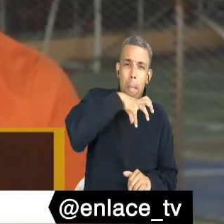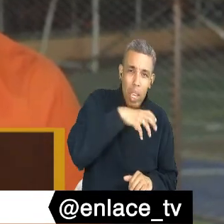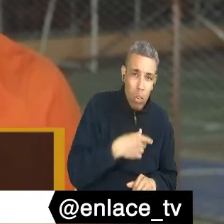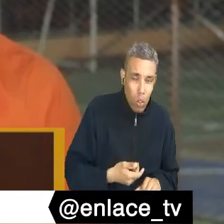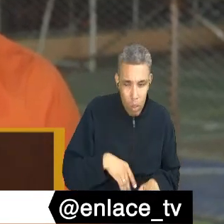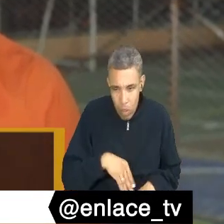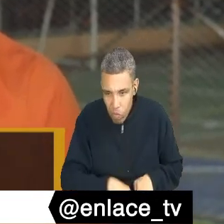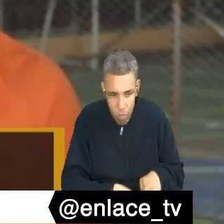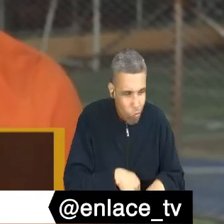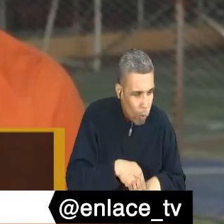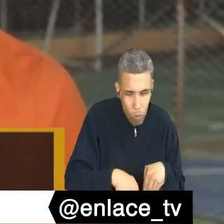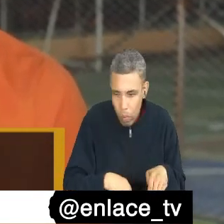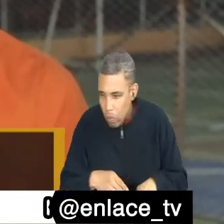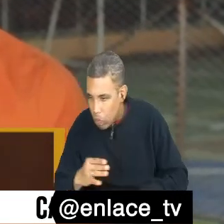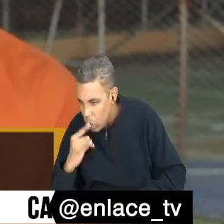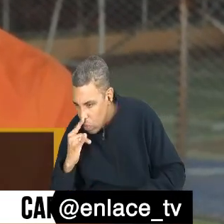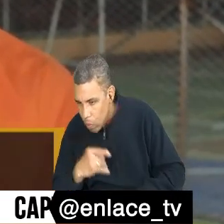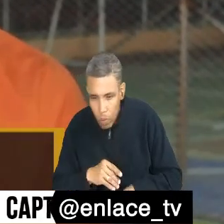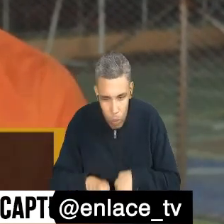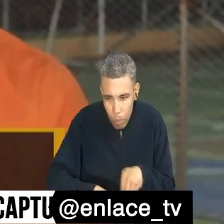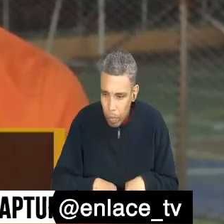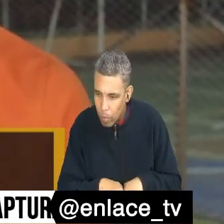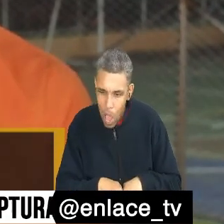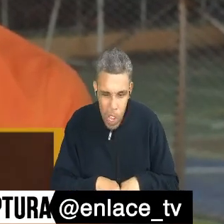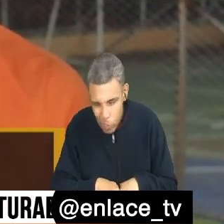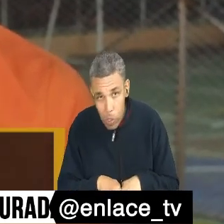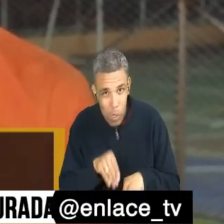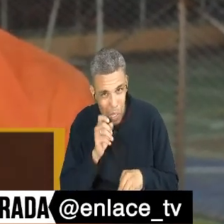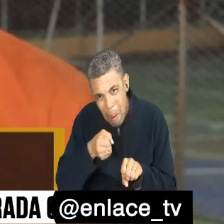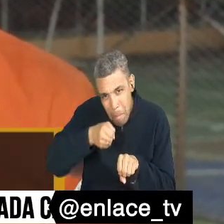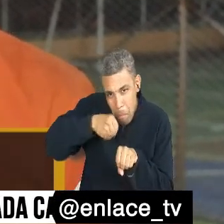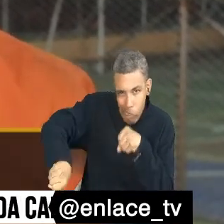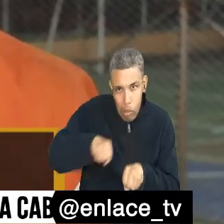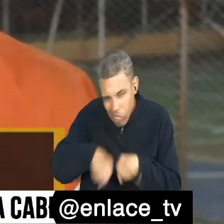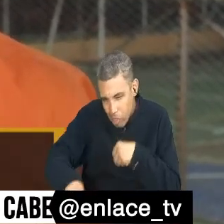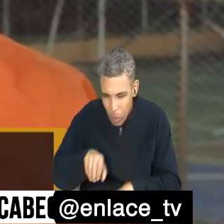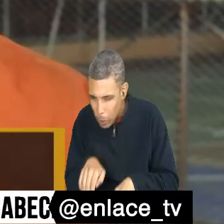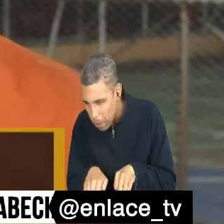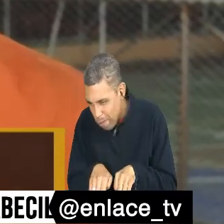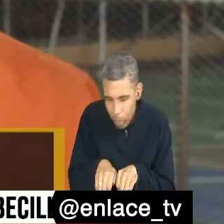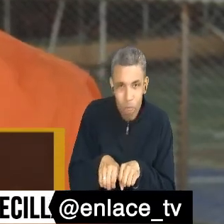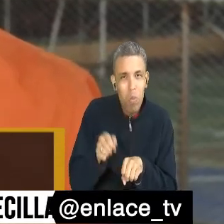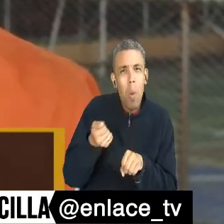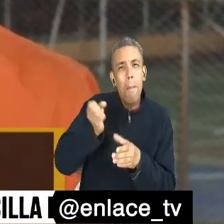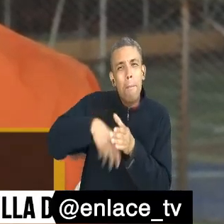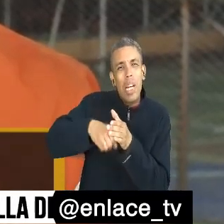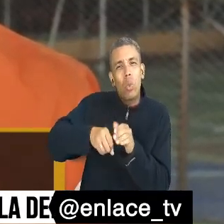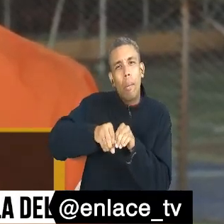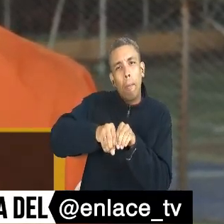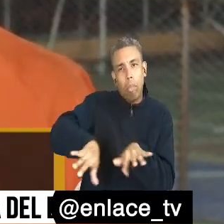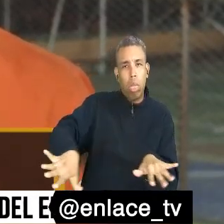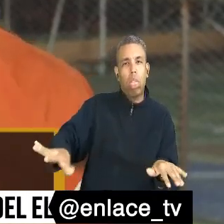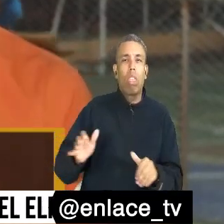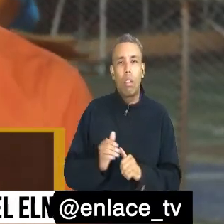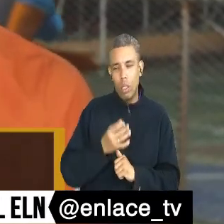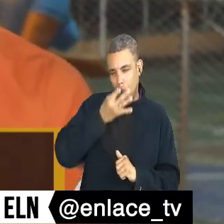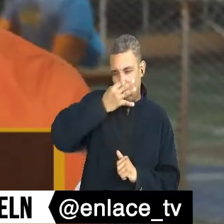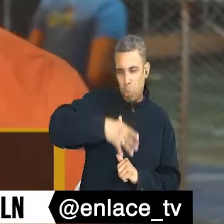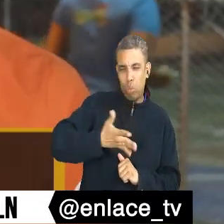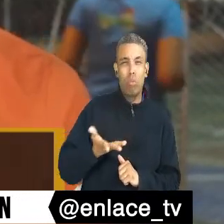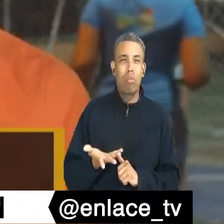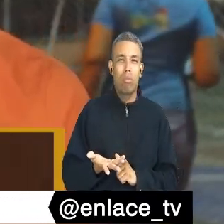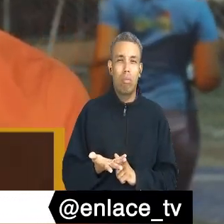tienen cuidado, rompen las bolsas, y esto también nos ocasiona con las lluvias que después se vayan a taponar alcantarillas y todos los desagües, y eso es lo que